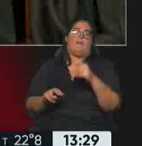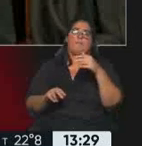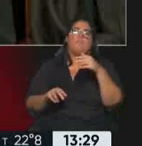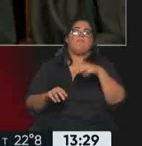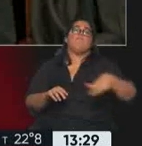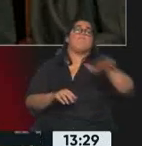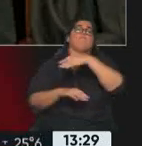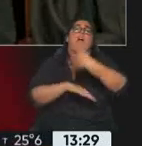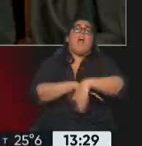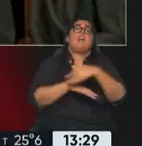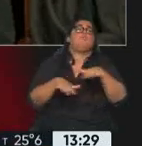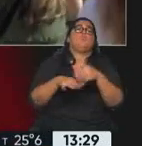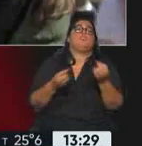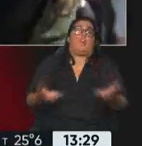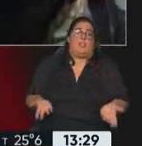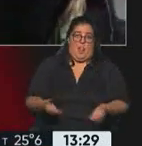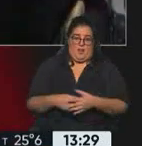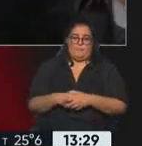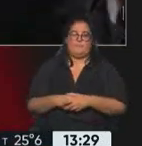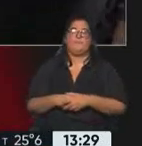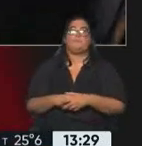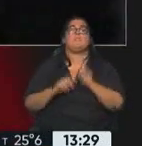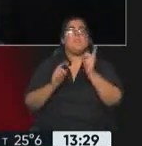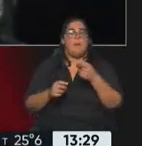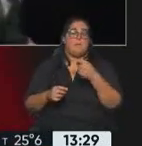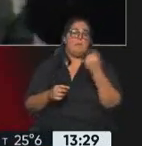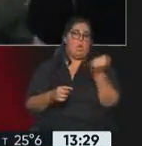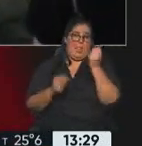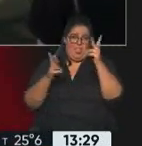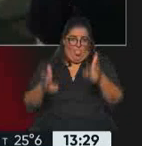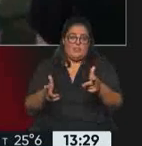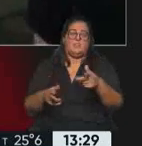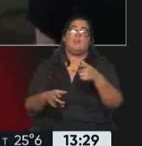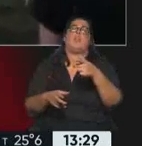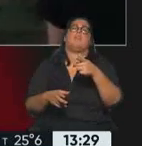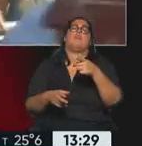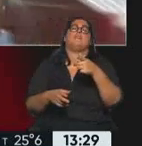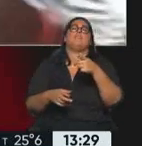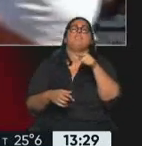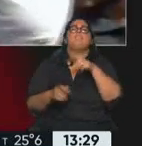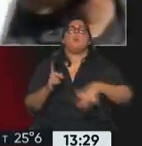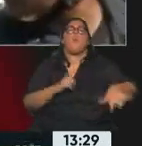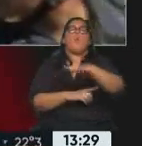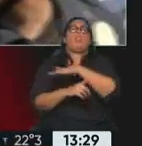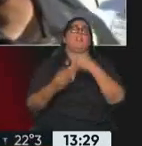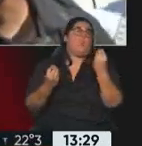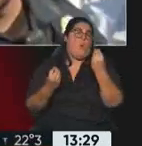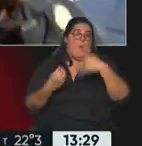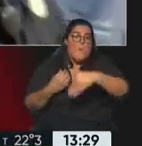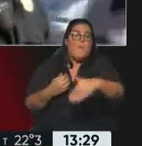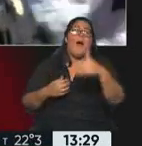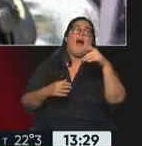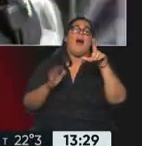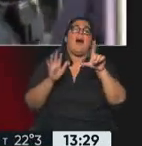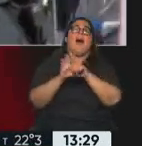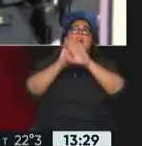calles. Y por otro lado, decir también que en modo, digamos, en un contexto de campaña, porque hay elecciones legislativas